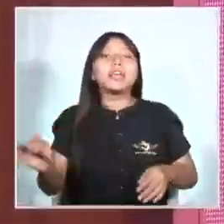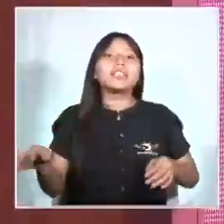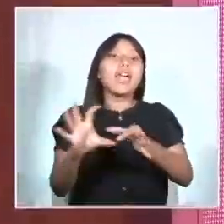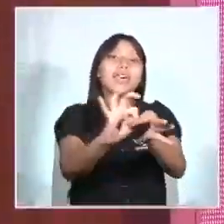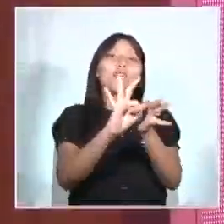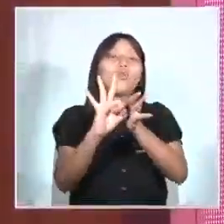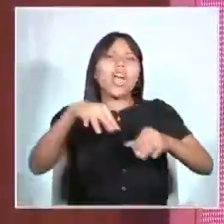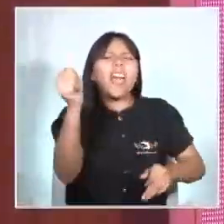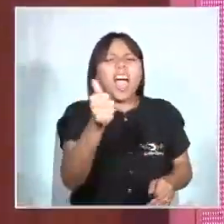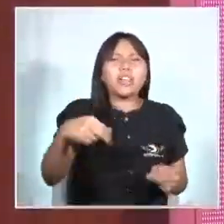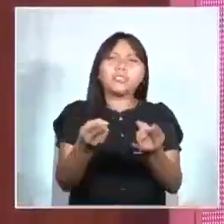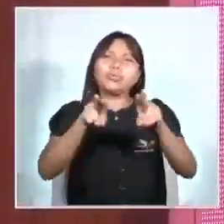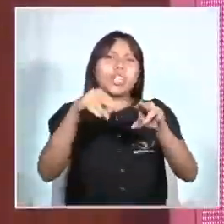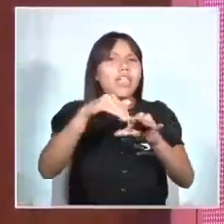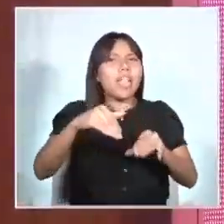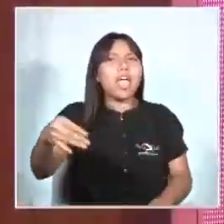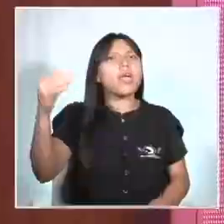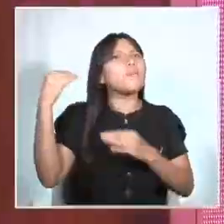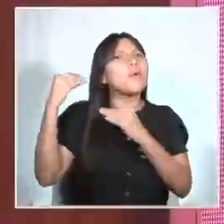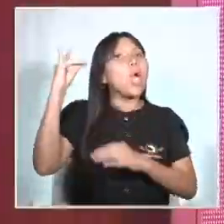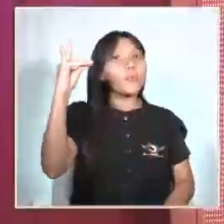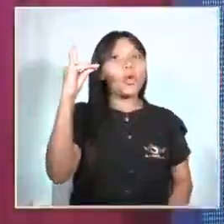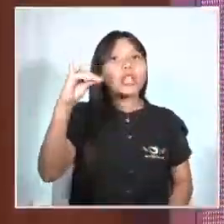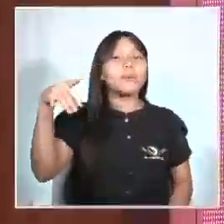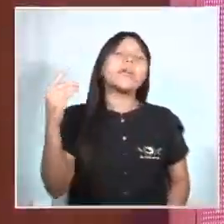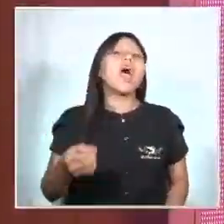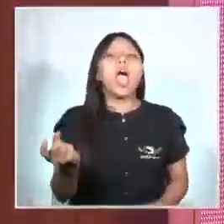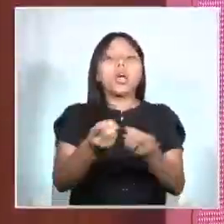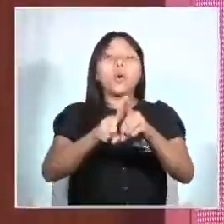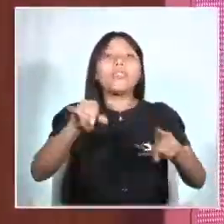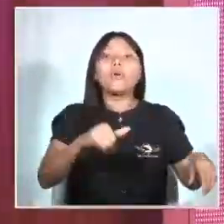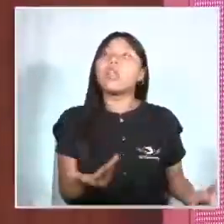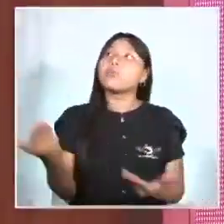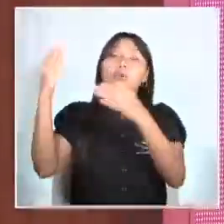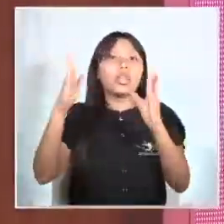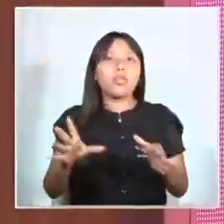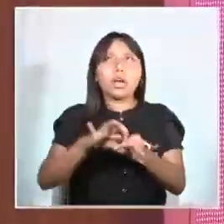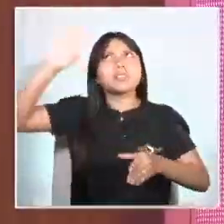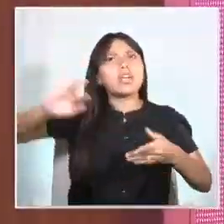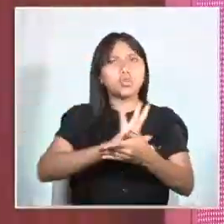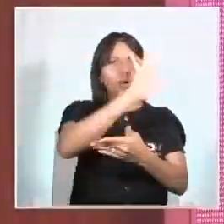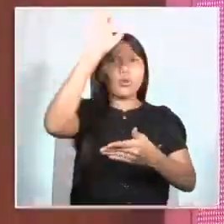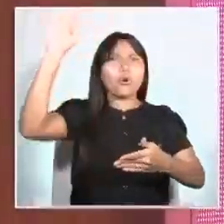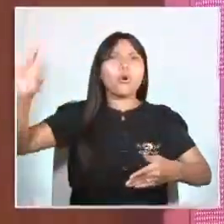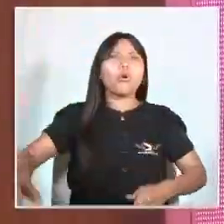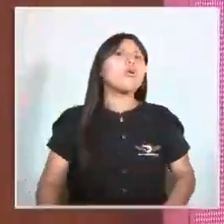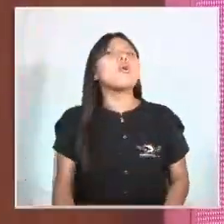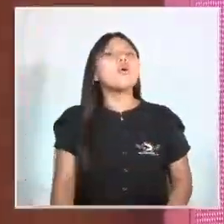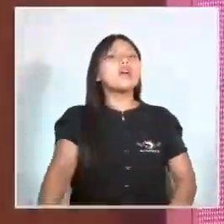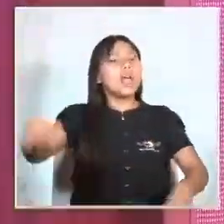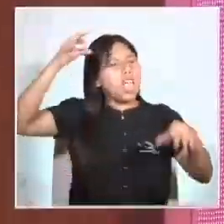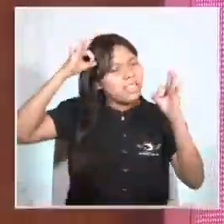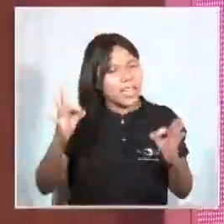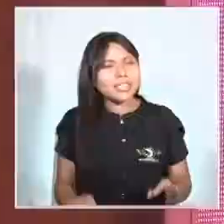Algo sucede en Bolivia cuando las portadoras de su gloria deciden pararse, no